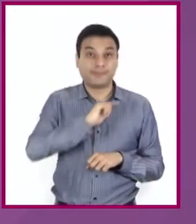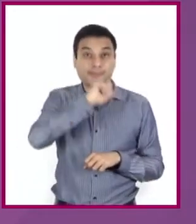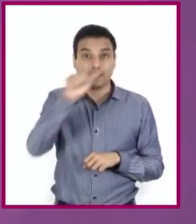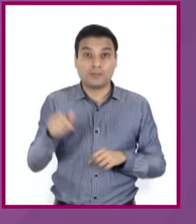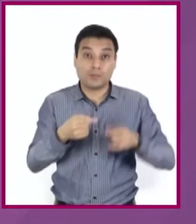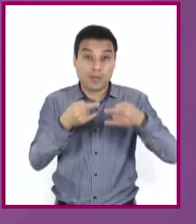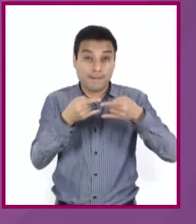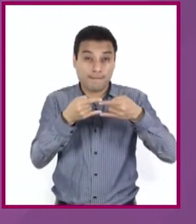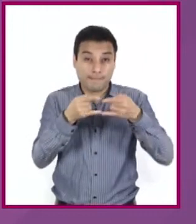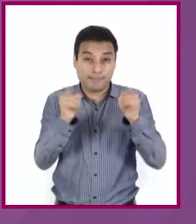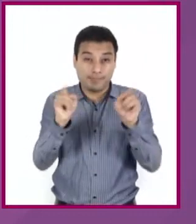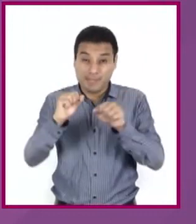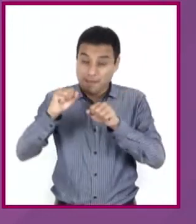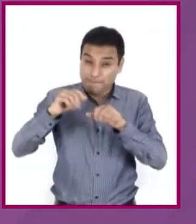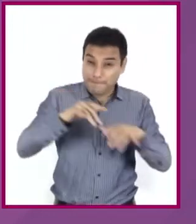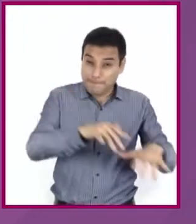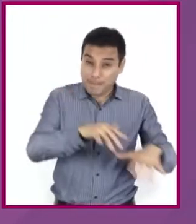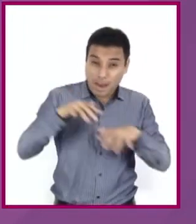electricidad.